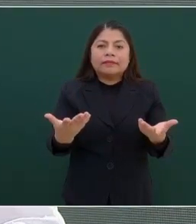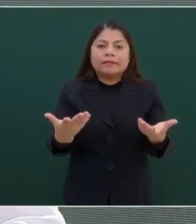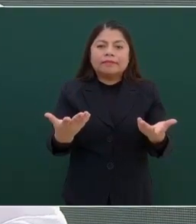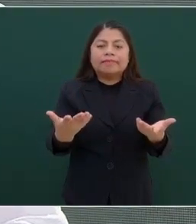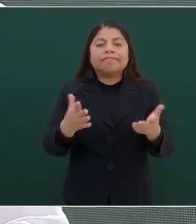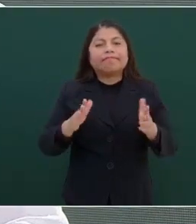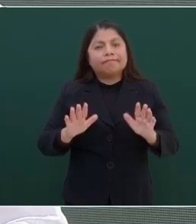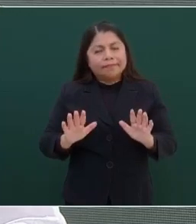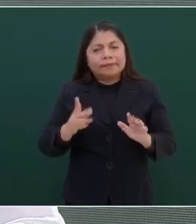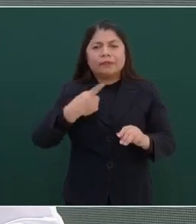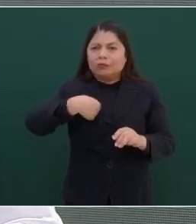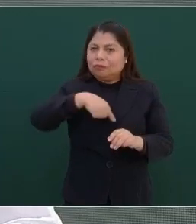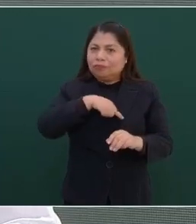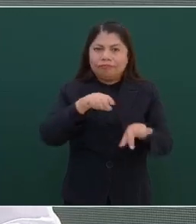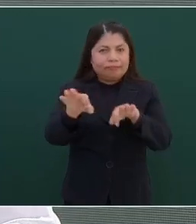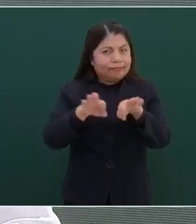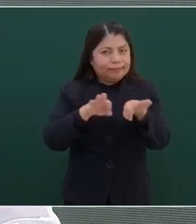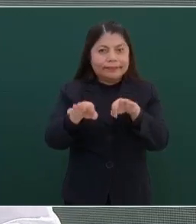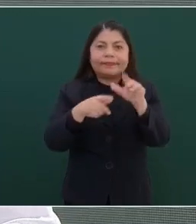y vamos avanzando.